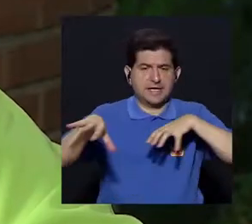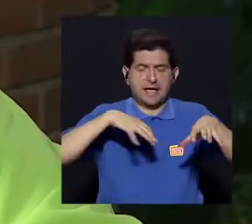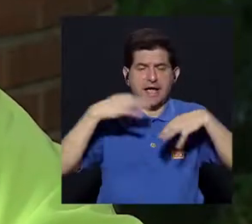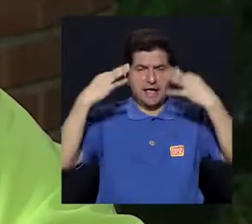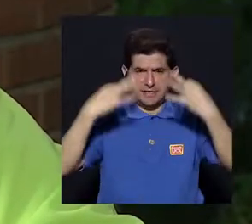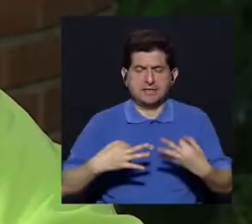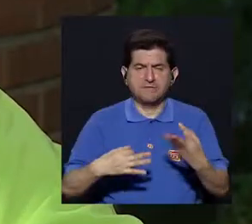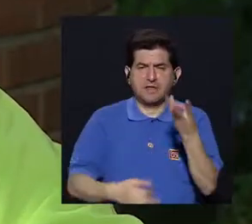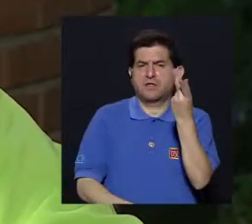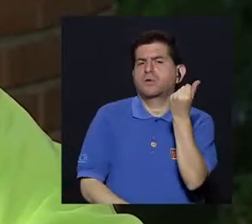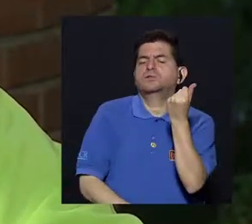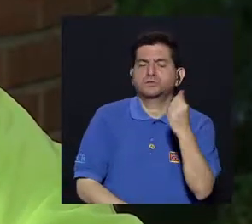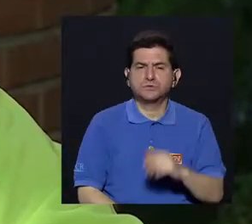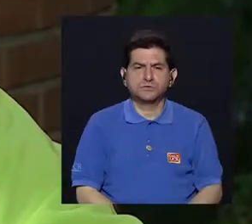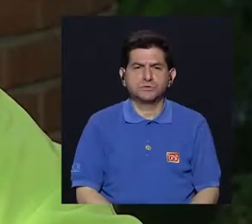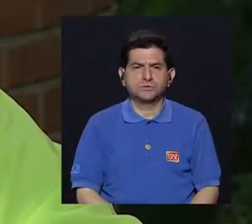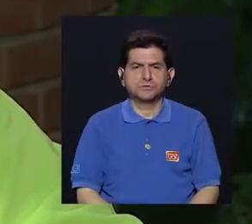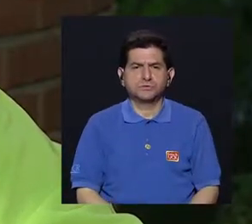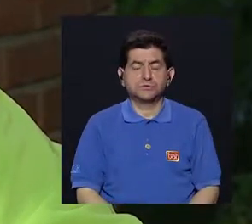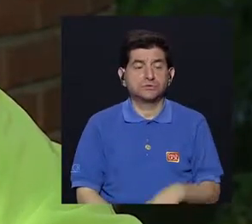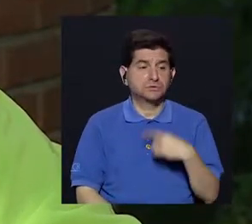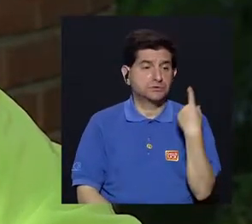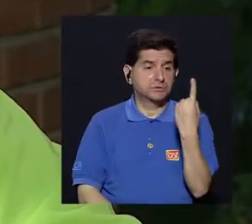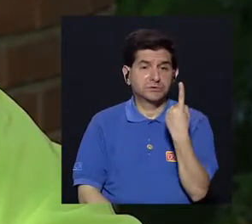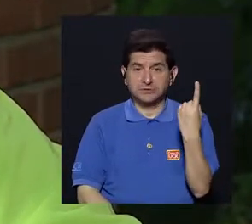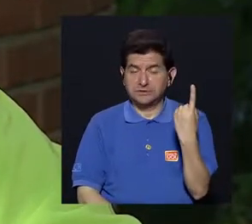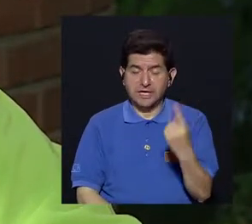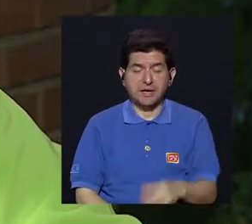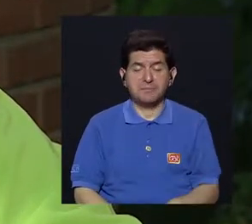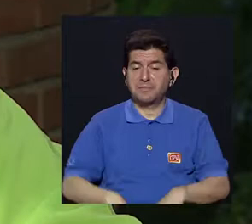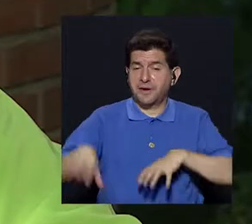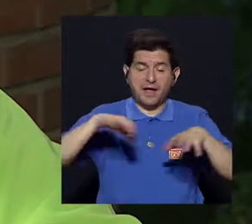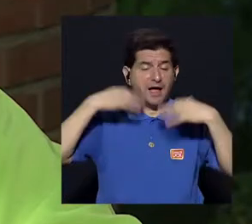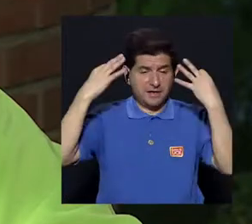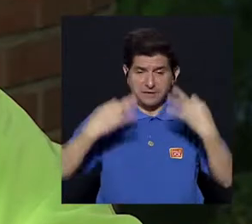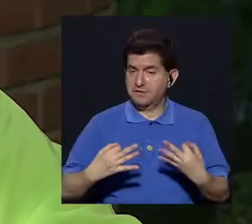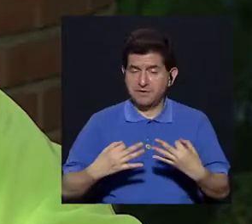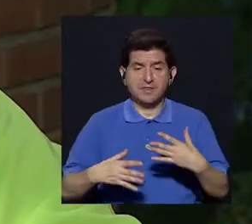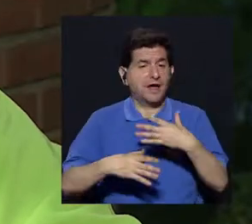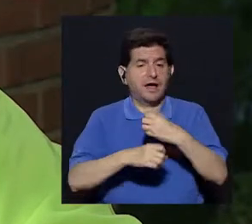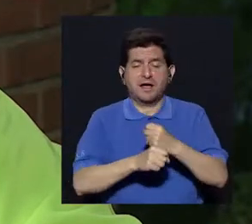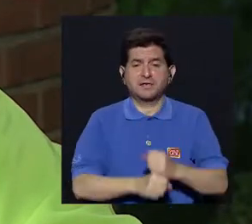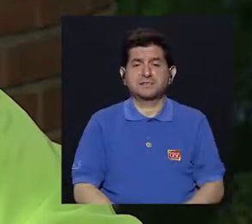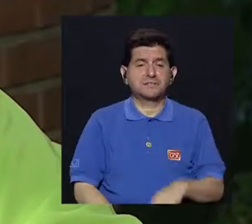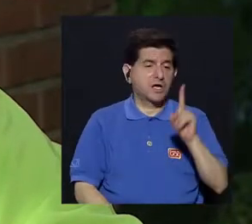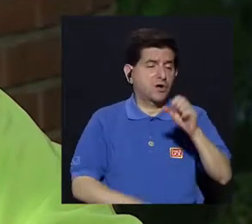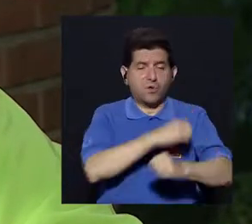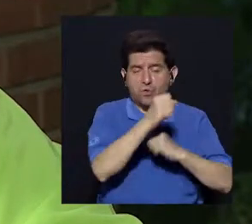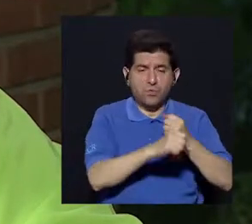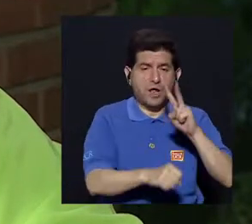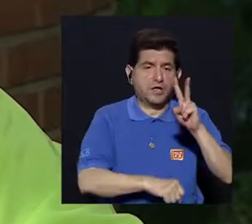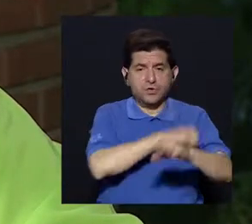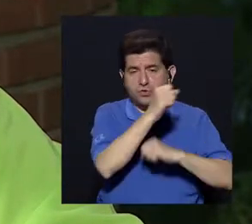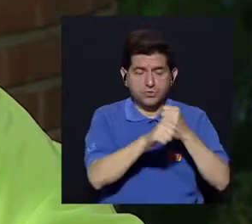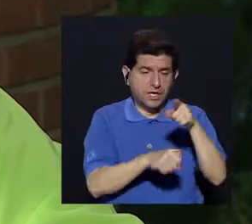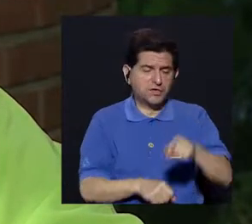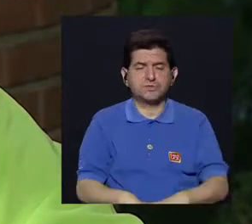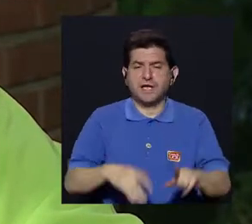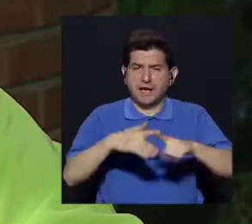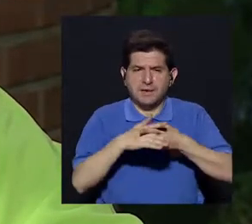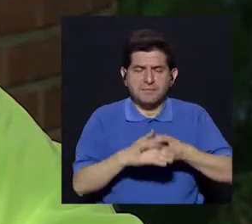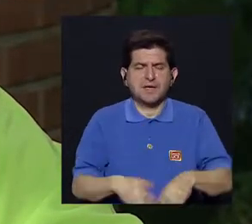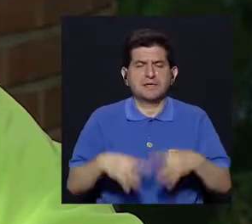actividad física? Bueno, actividad física siempre va a ser, o sea, desde que el niño nace, a un año o dos años empieza a gatear,